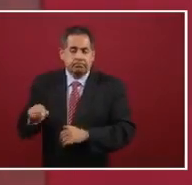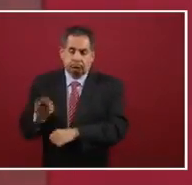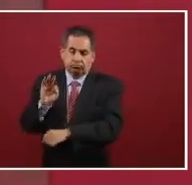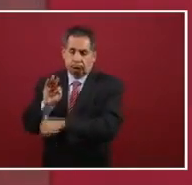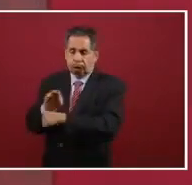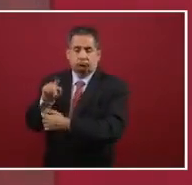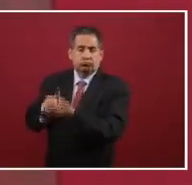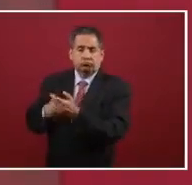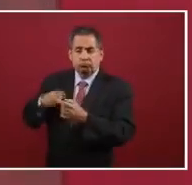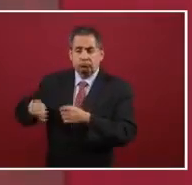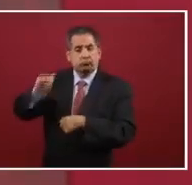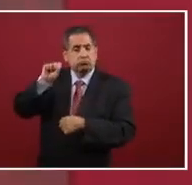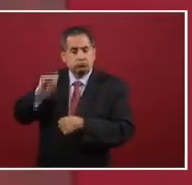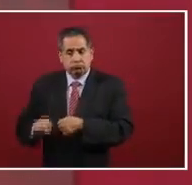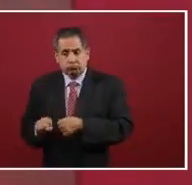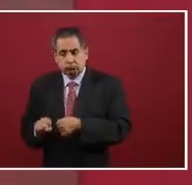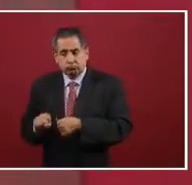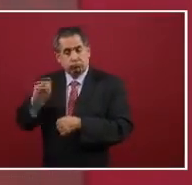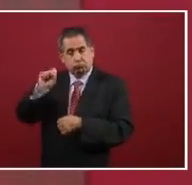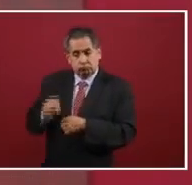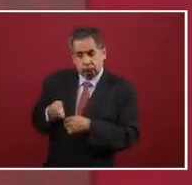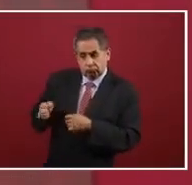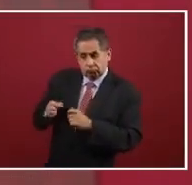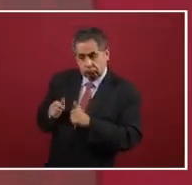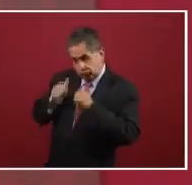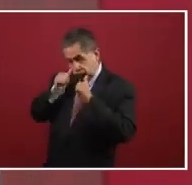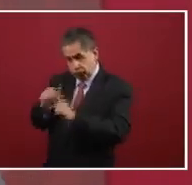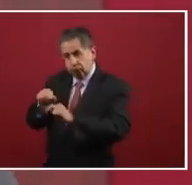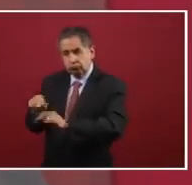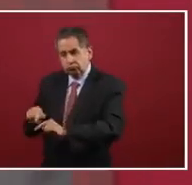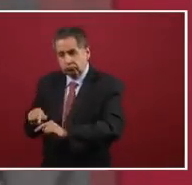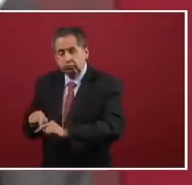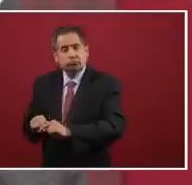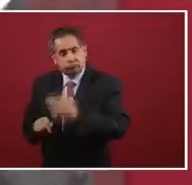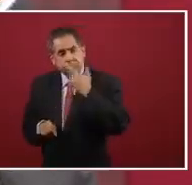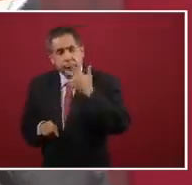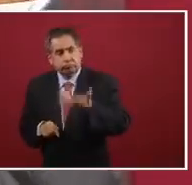proteger el sur, sureste, que